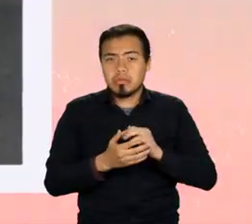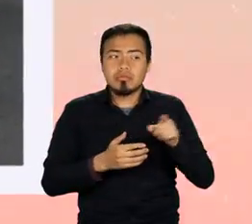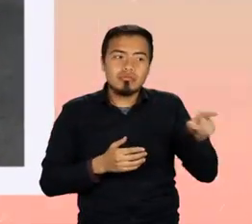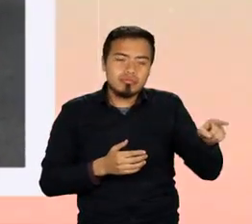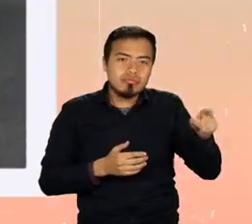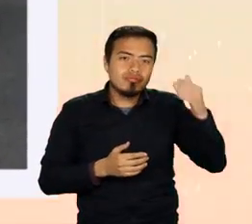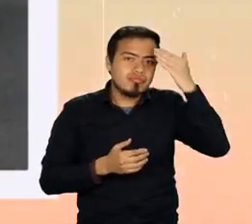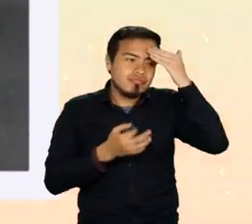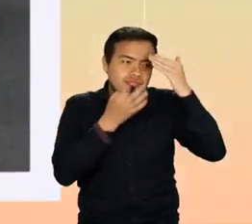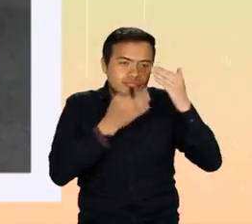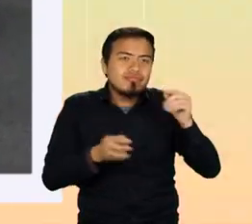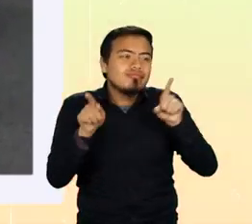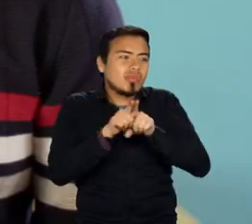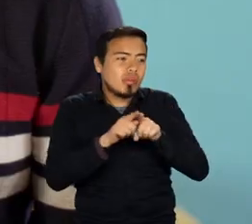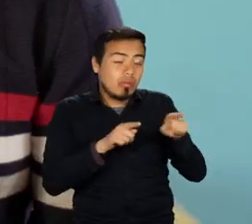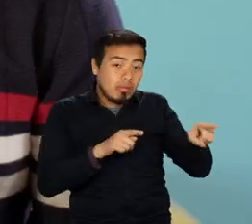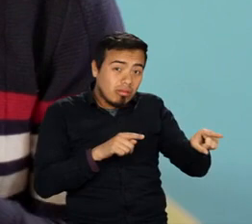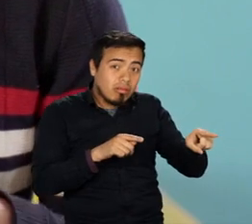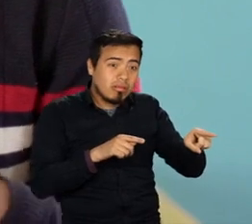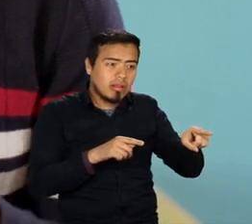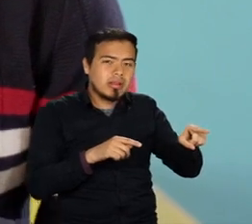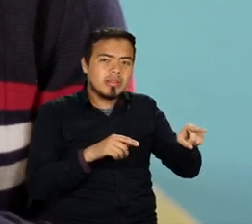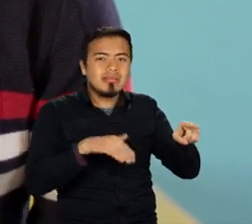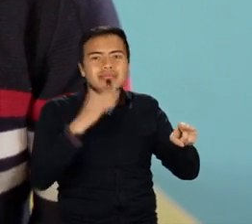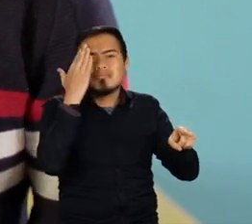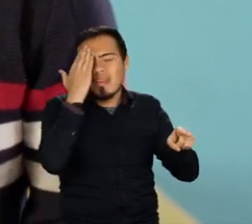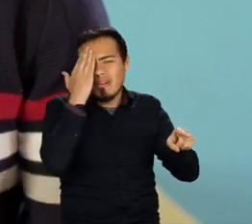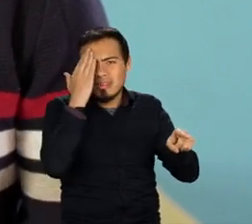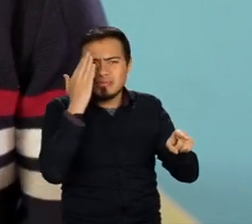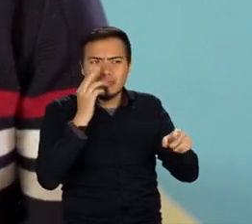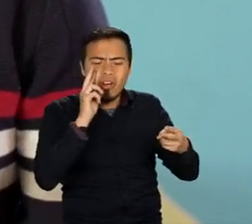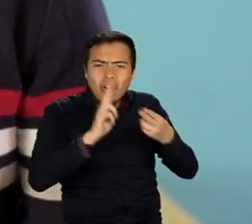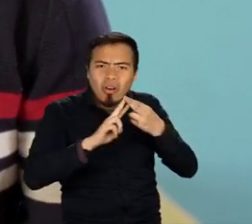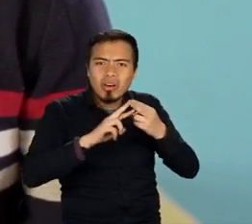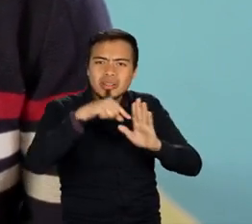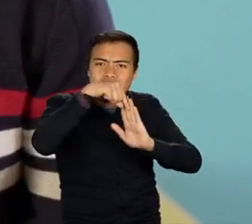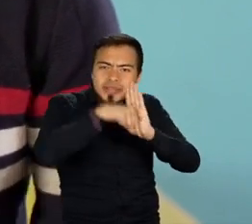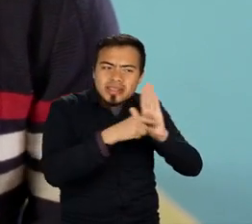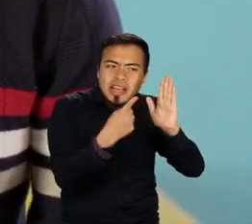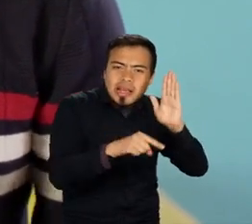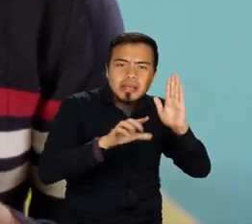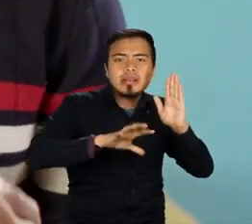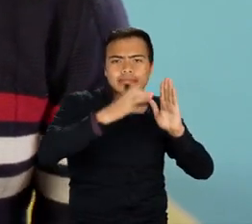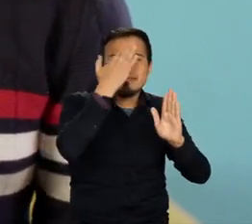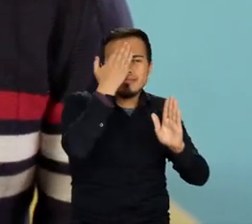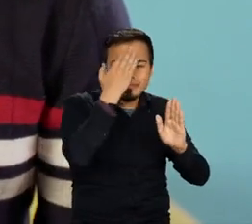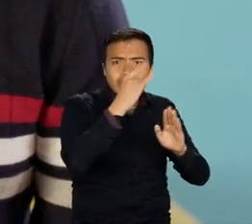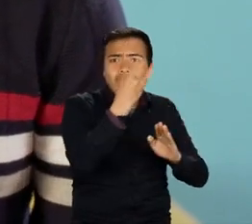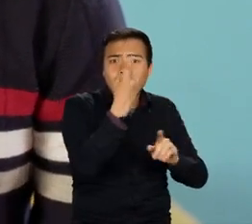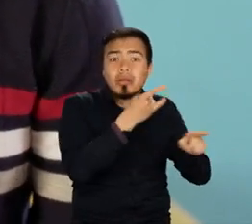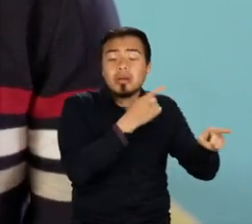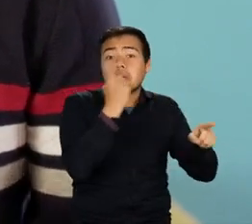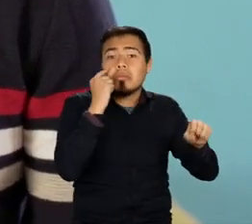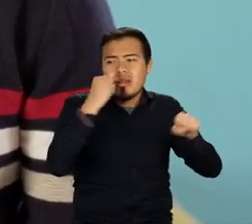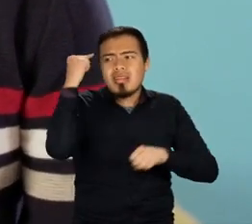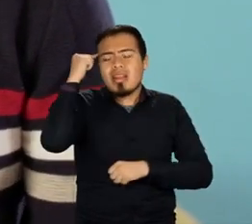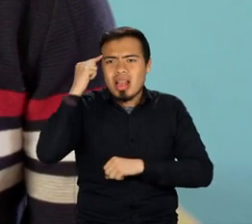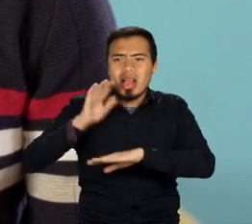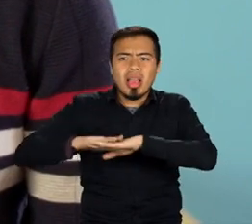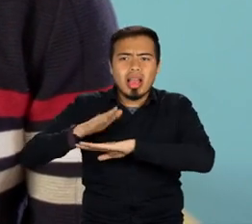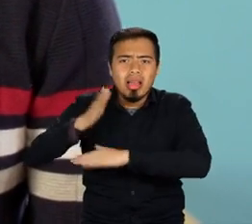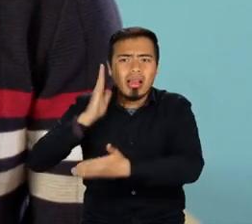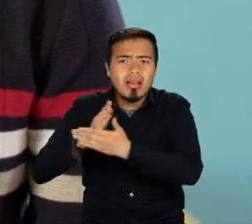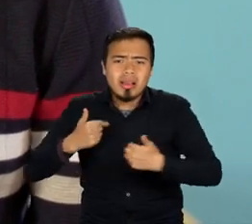ellos como que sí tenían más conocimiento del tema, entonces como que sí sabían más de las consecuencias que me podían pasar